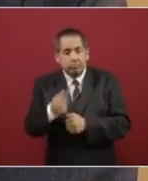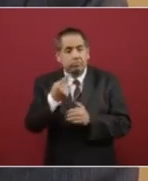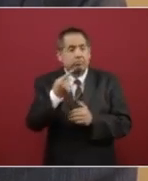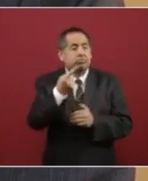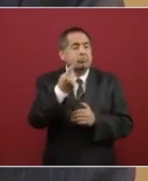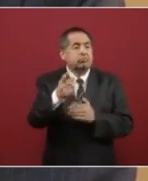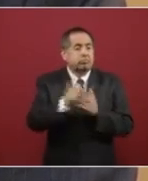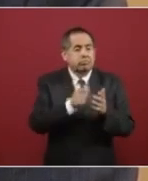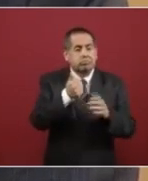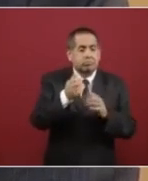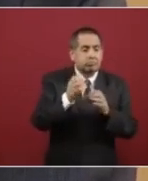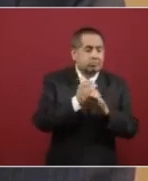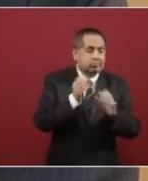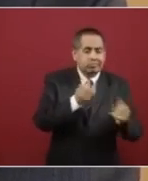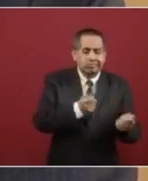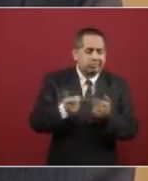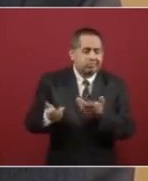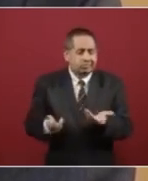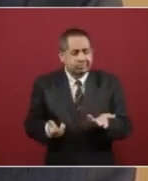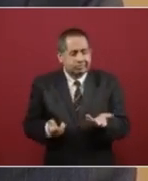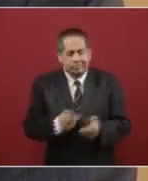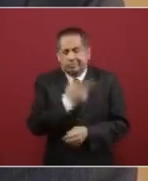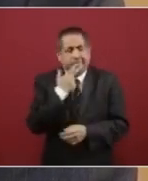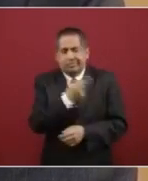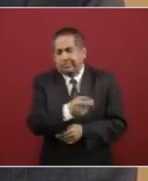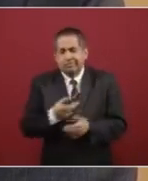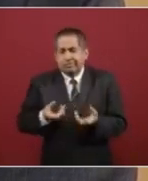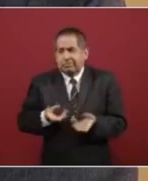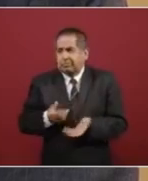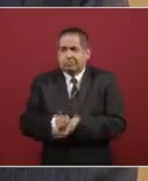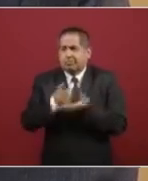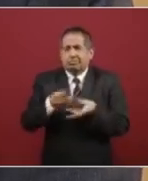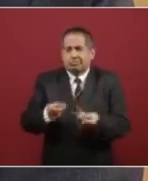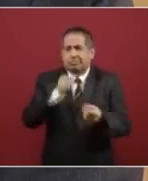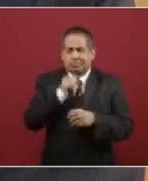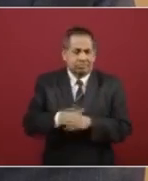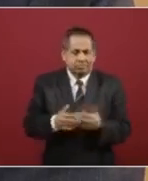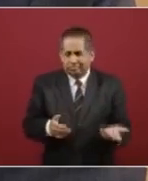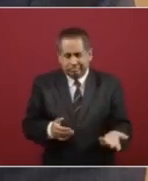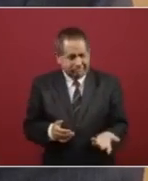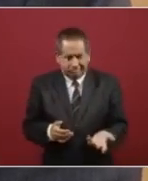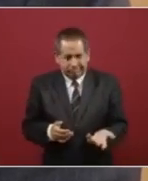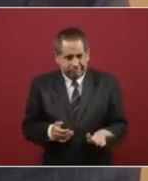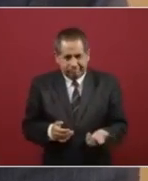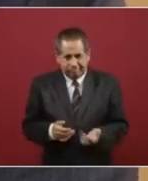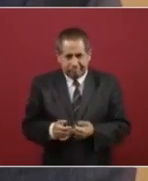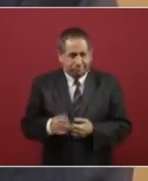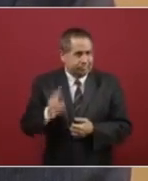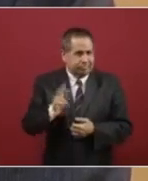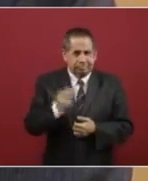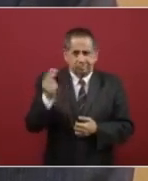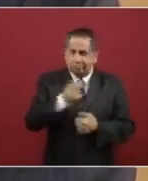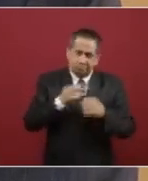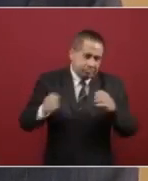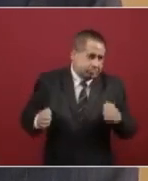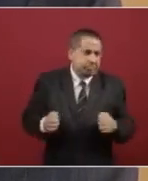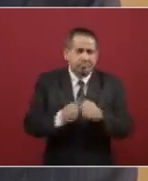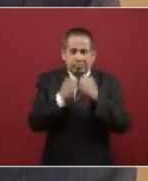Entonces, no resolvíamos el problema. Estamos hablando de una